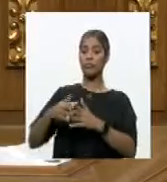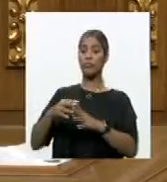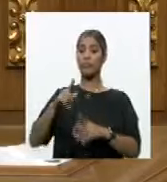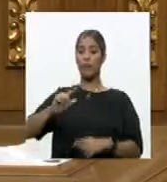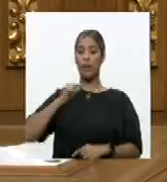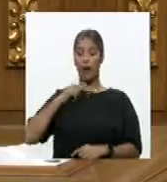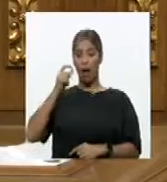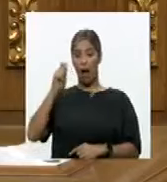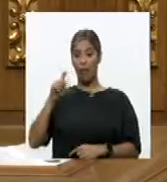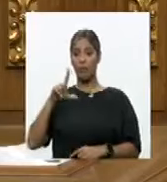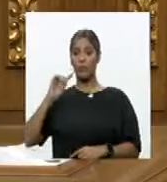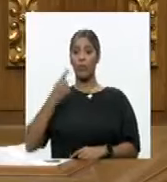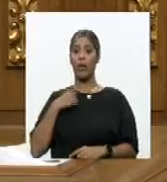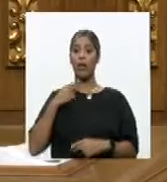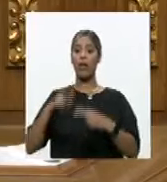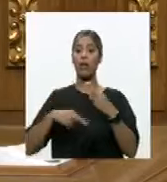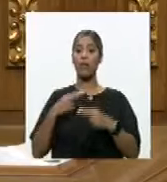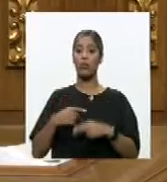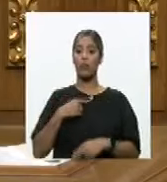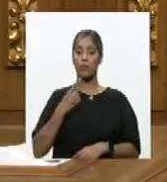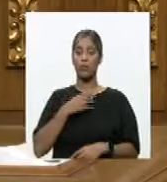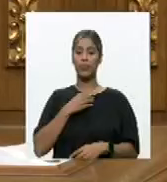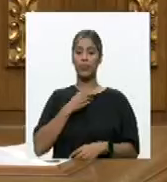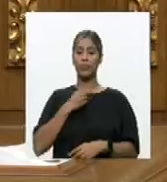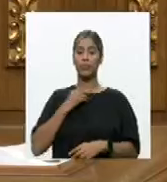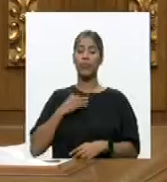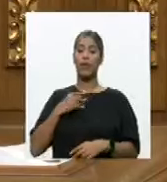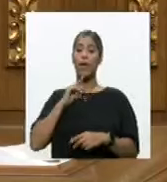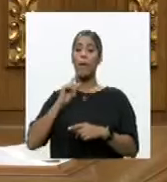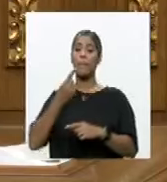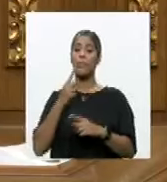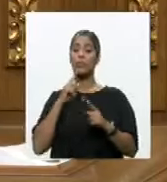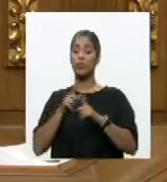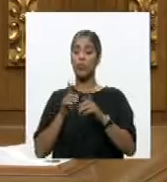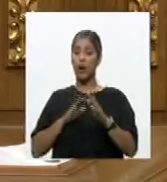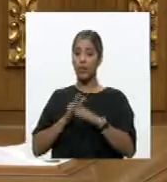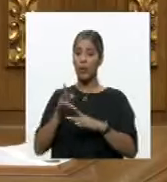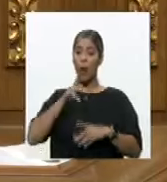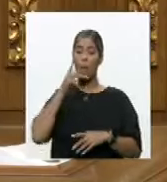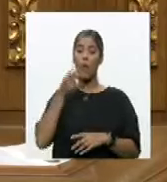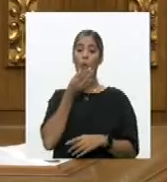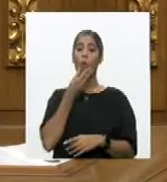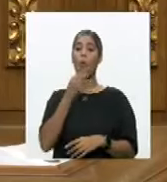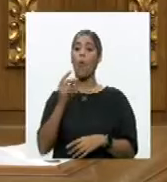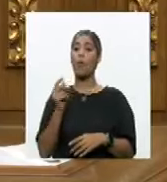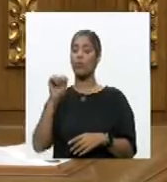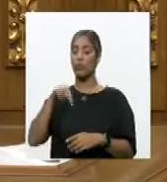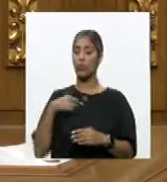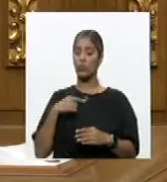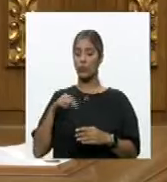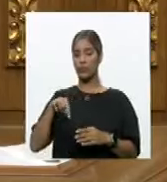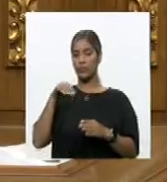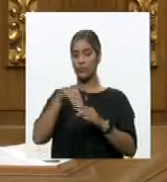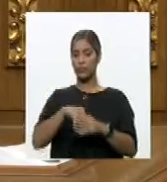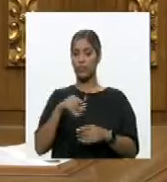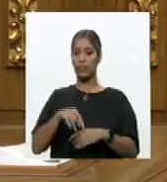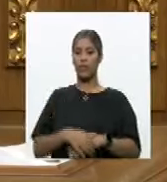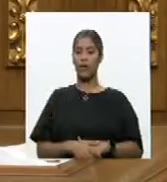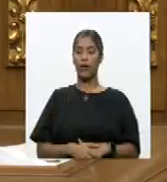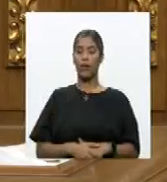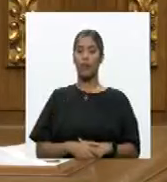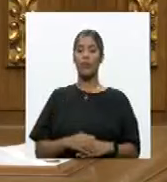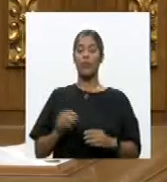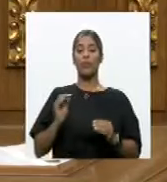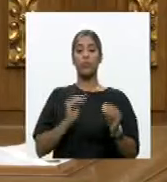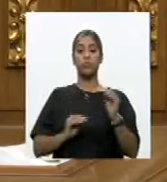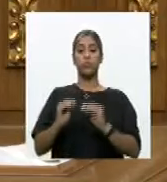Primera fue un fiel militante revolucionario, iniciando su carrera política dentro de la juventud del Partido Comunista de Venezuela,